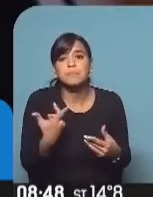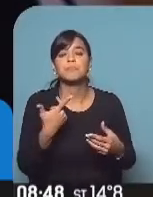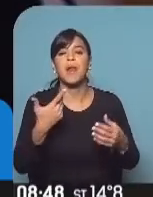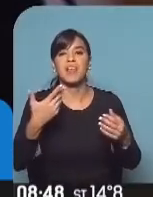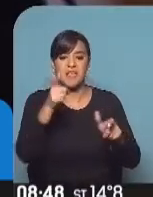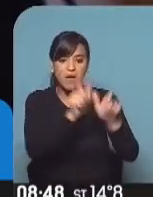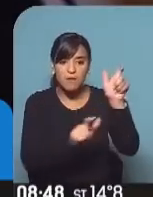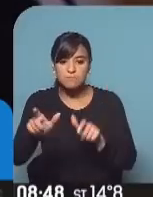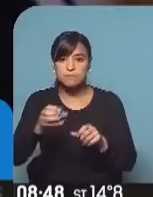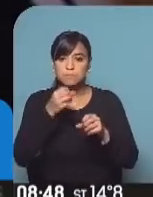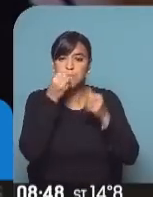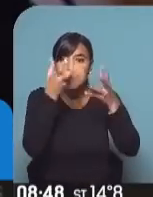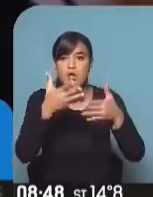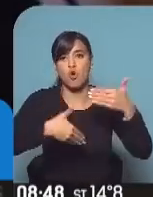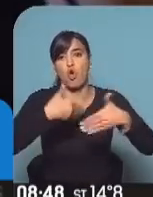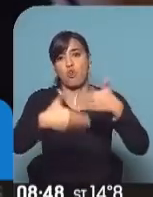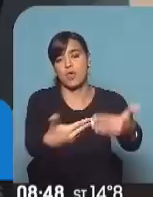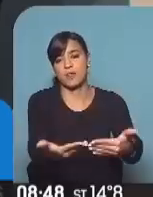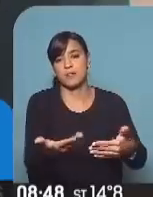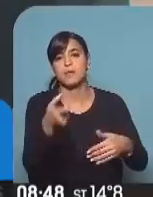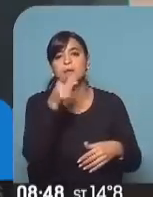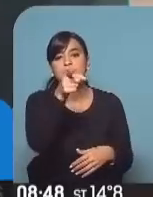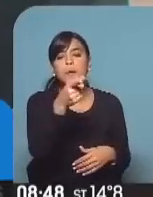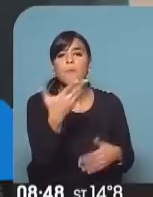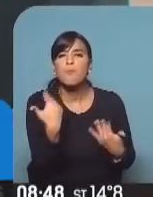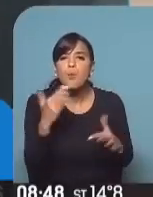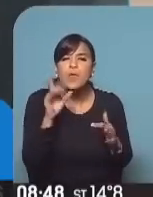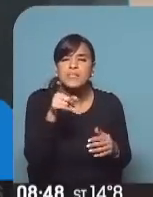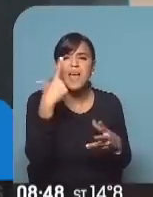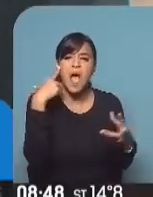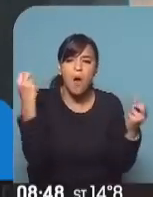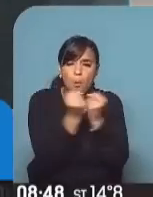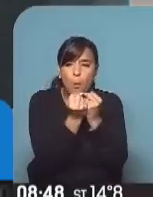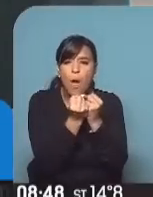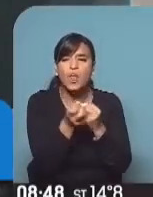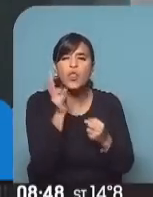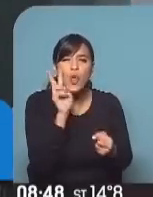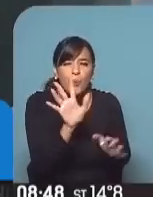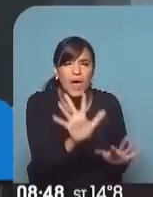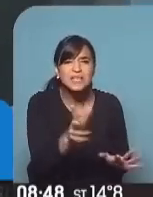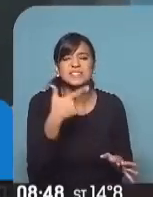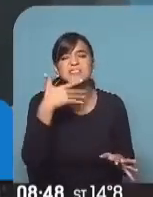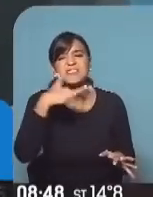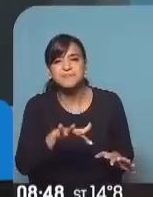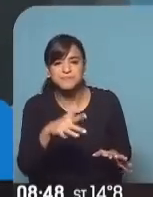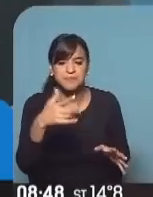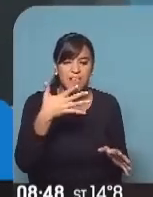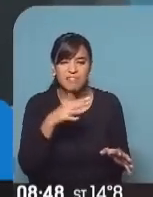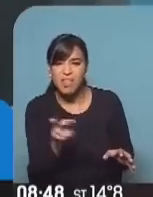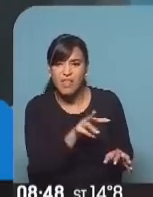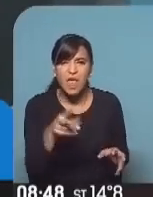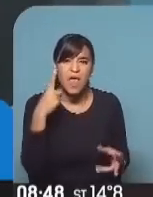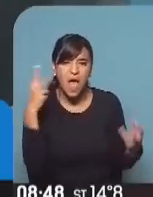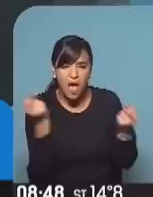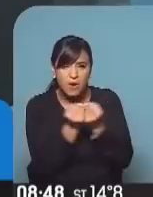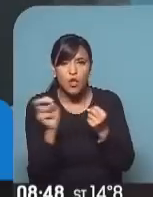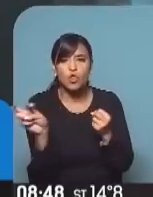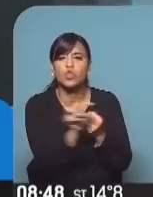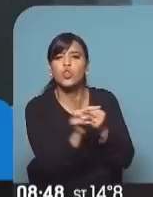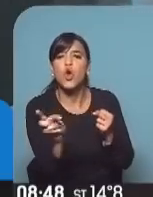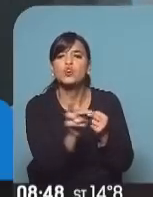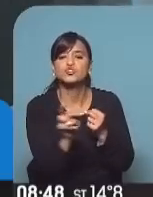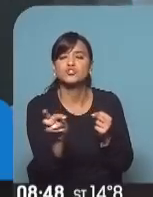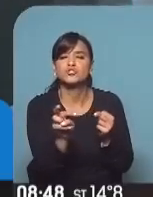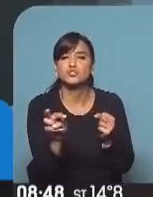argentinos y diputado ve la posibilidad de un acuerdo de un entendimiento por lo menos mínimo entre dos